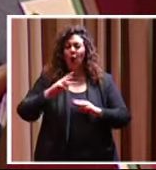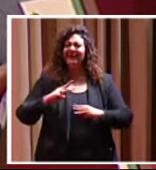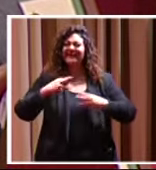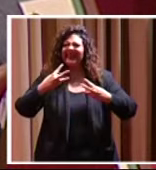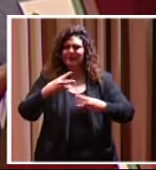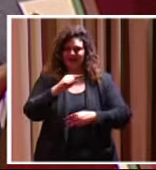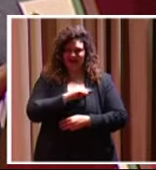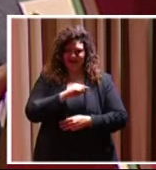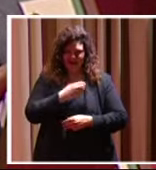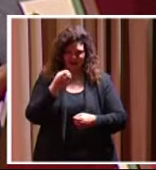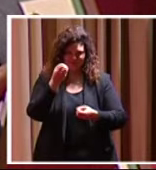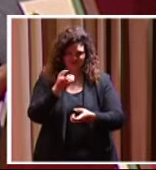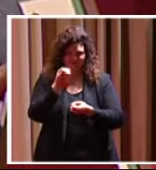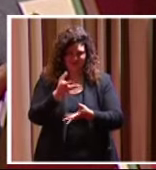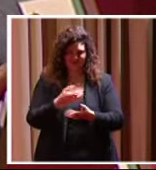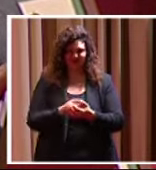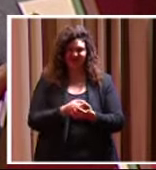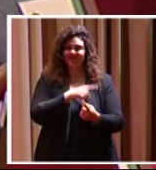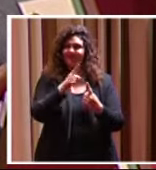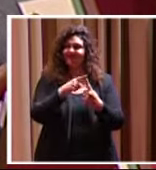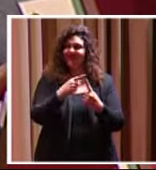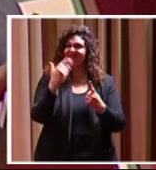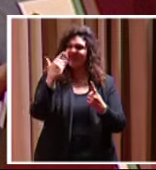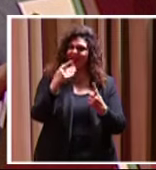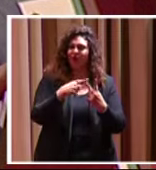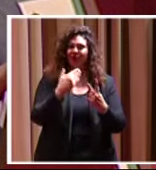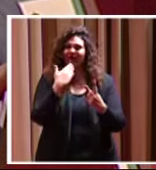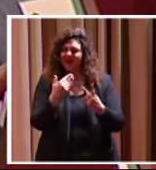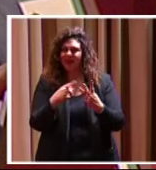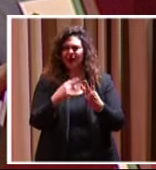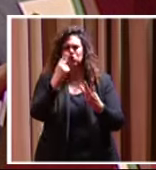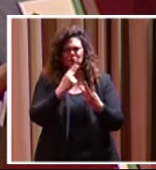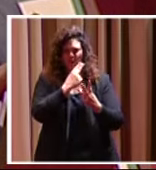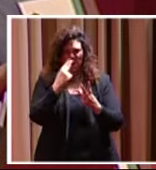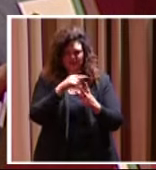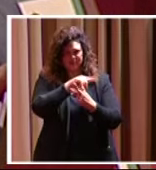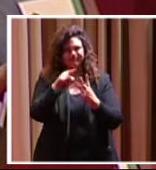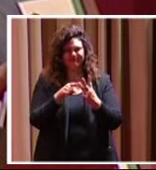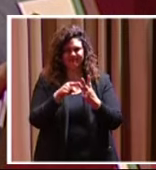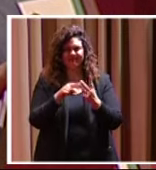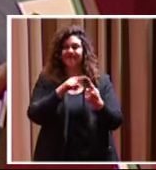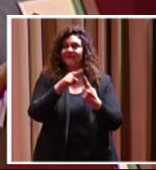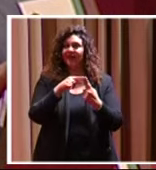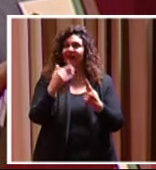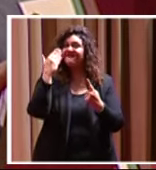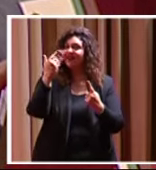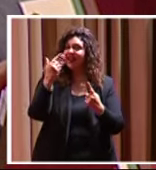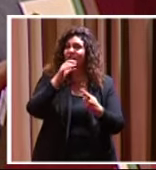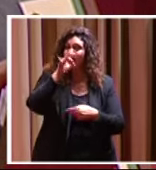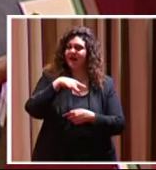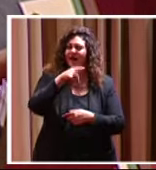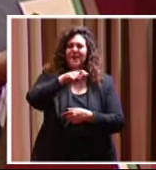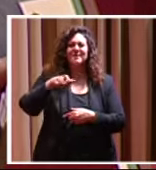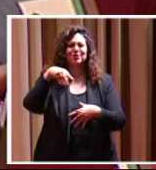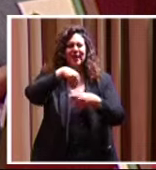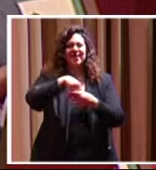sentimiento: felicitación, agradecimiento y compromiso. Felicitación a los componentes de la